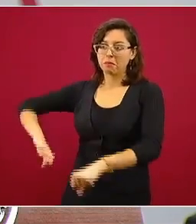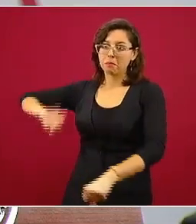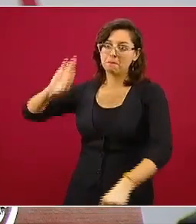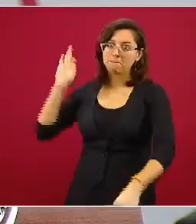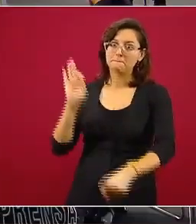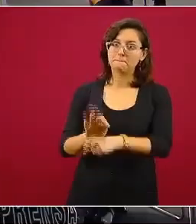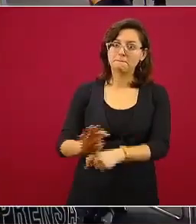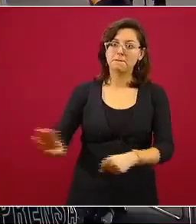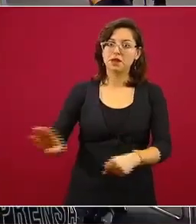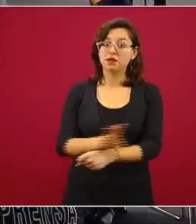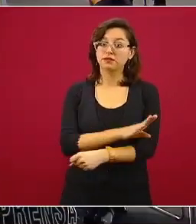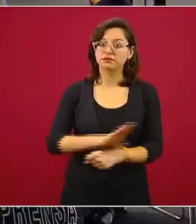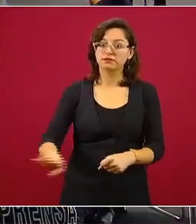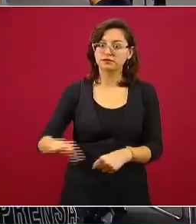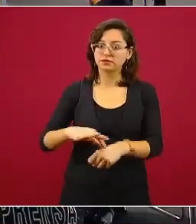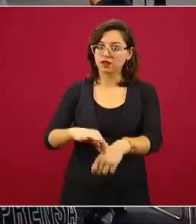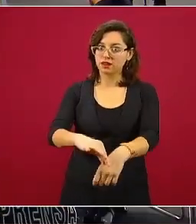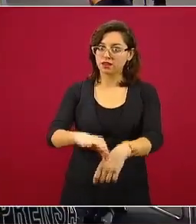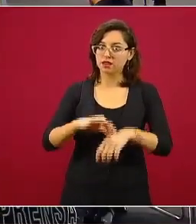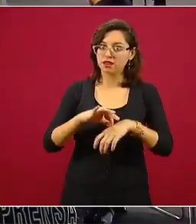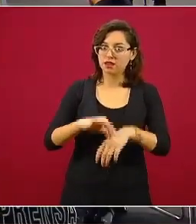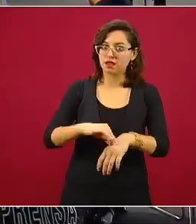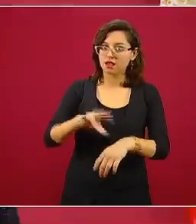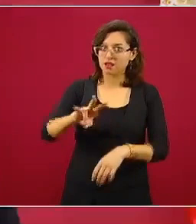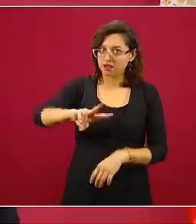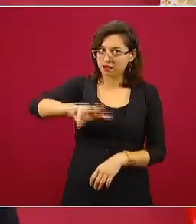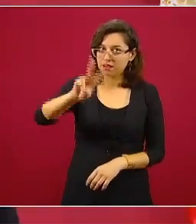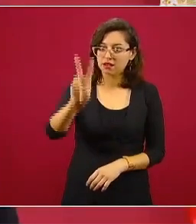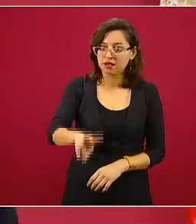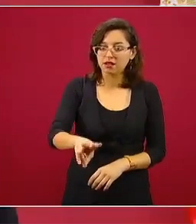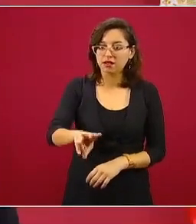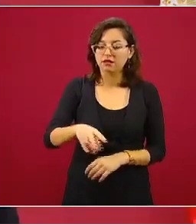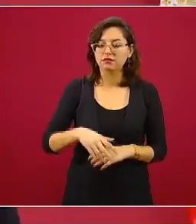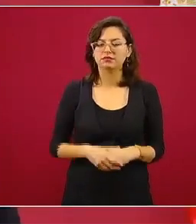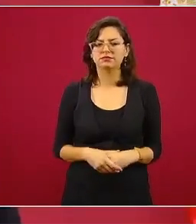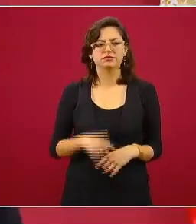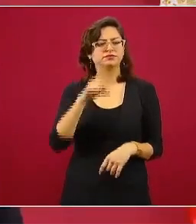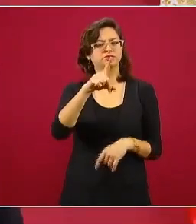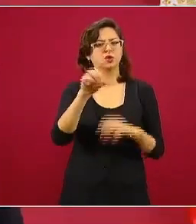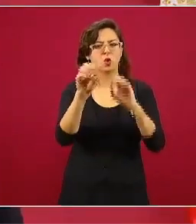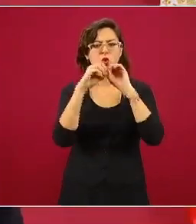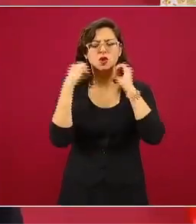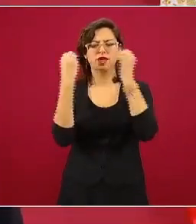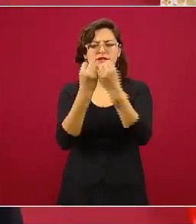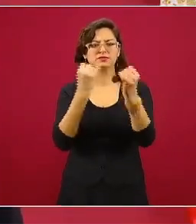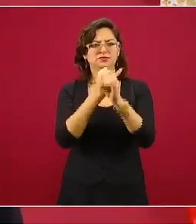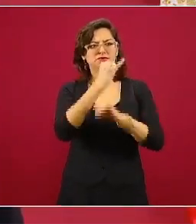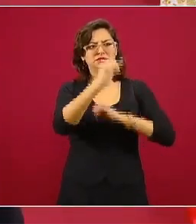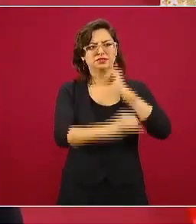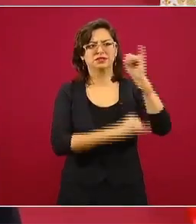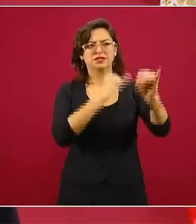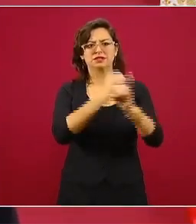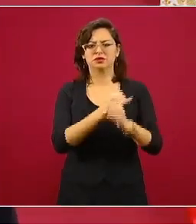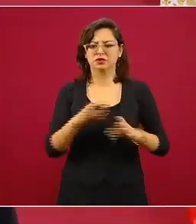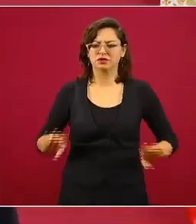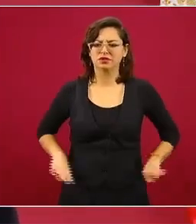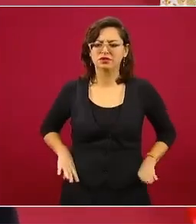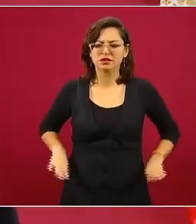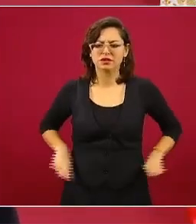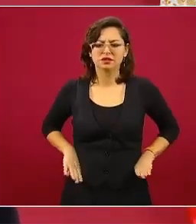Esto también es un tema a tratar, el papel de estos organismos en esta